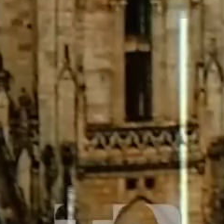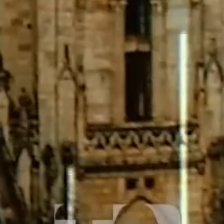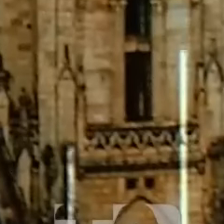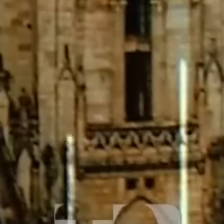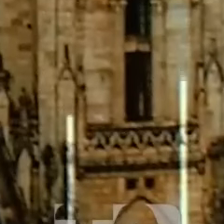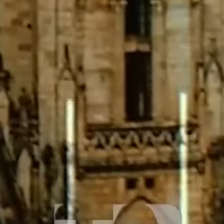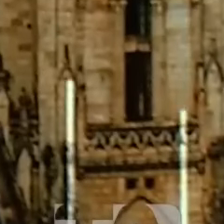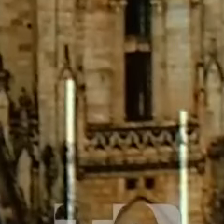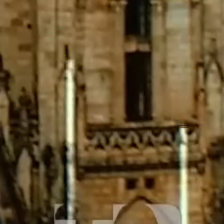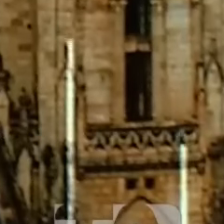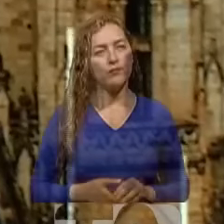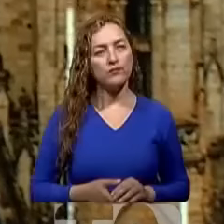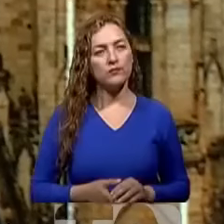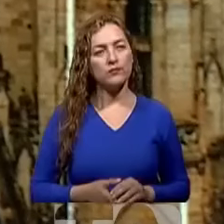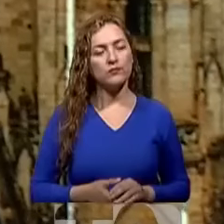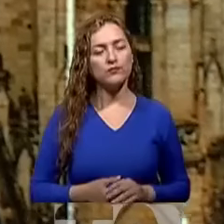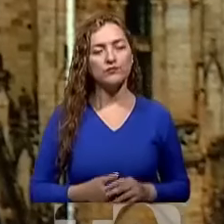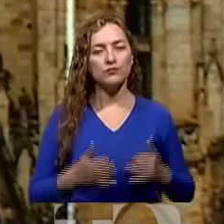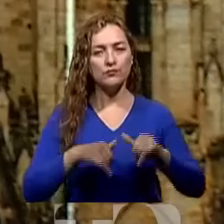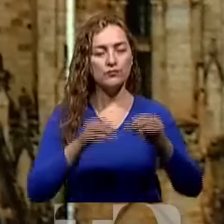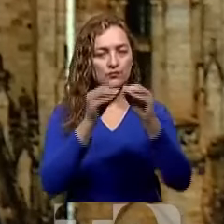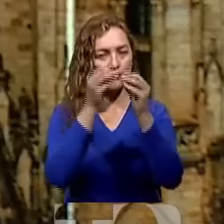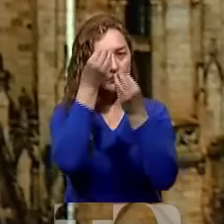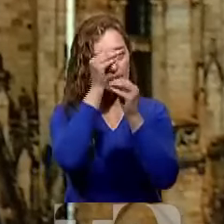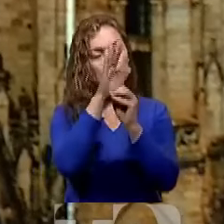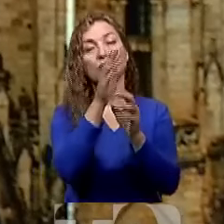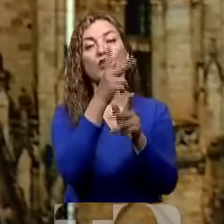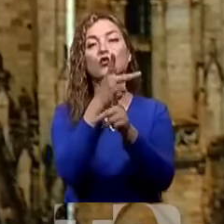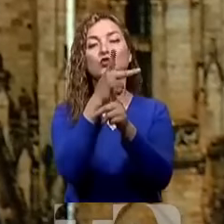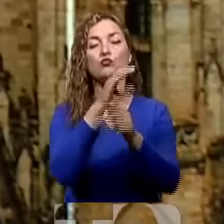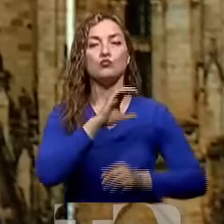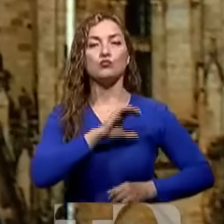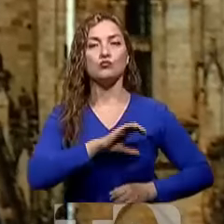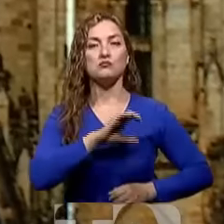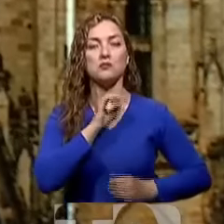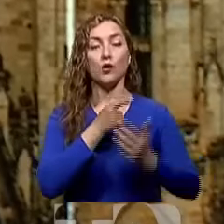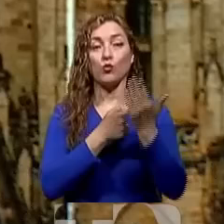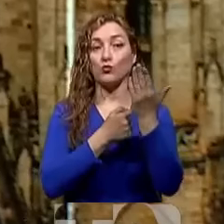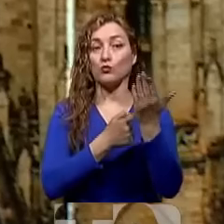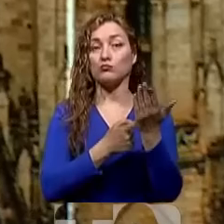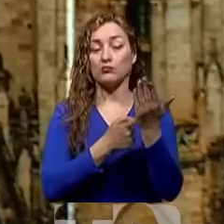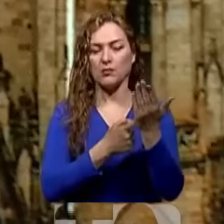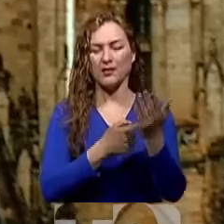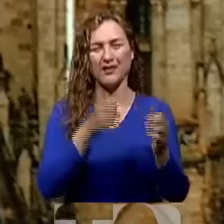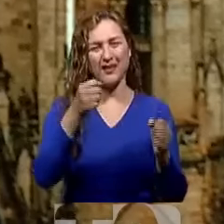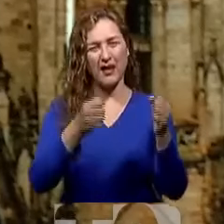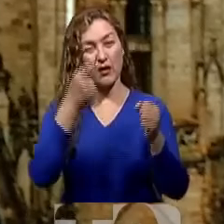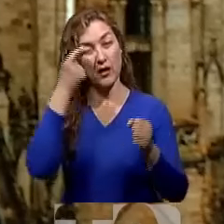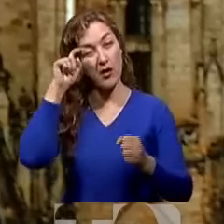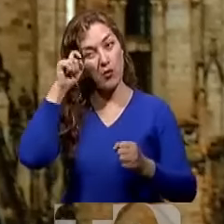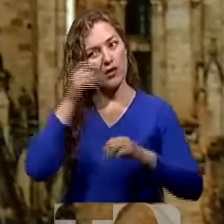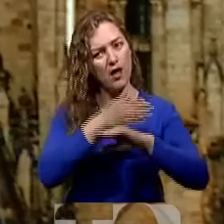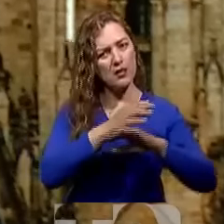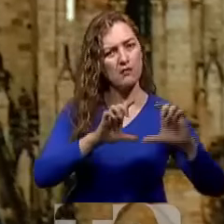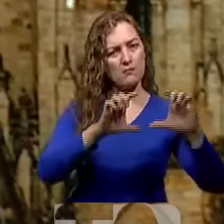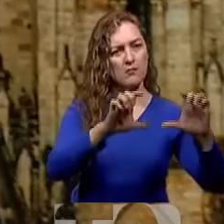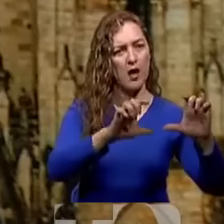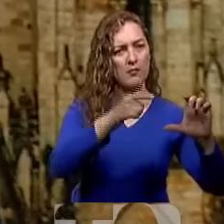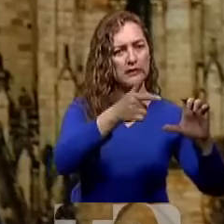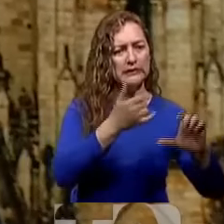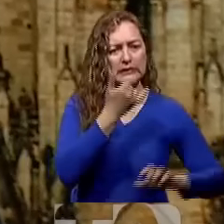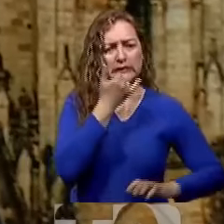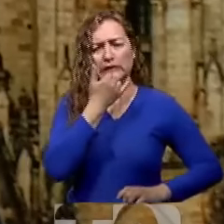Estamos de regreso con más información para ustedes. El Consejo Metropolitano analiza eliminar la retención de los vehículos por pico y placa. Los